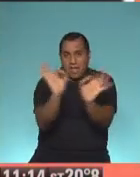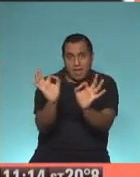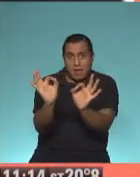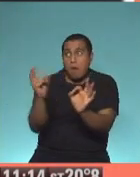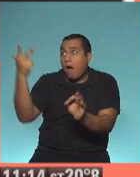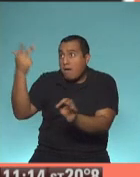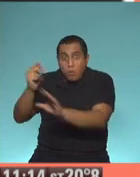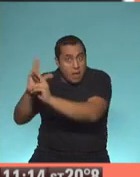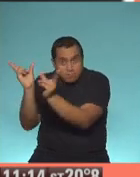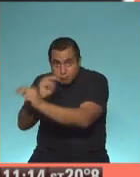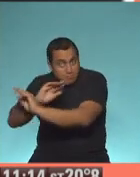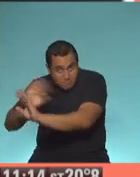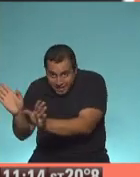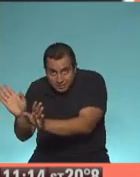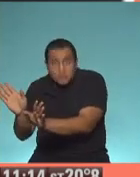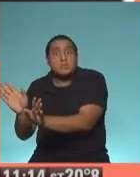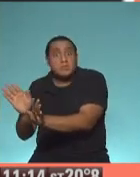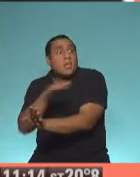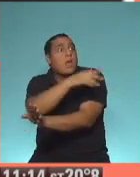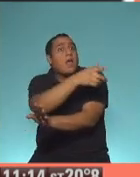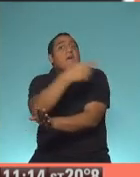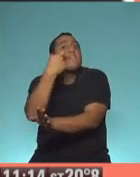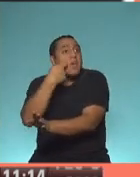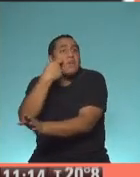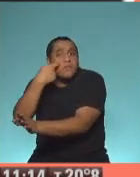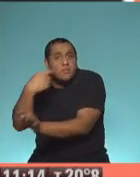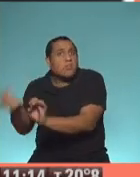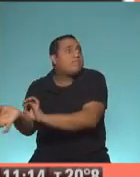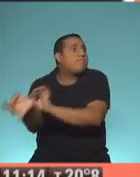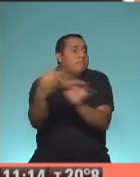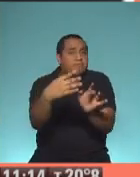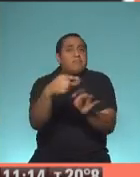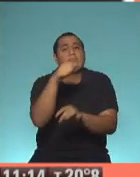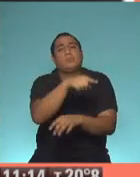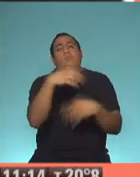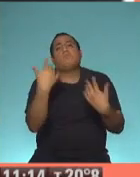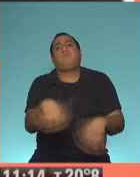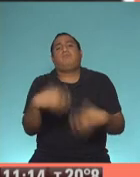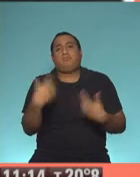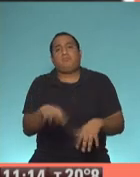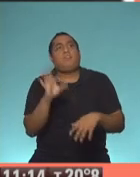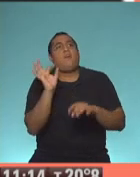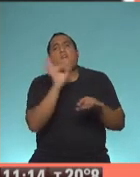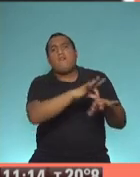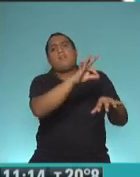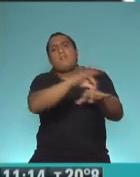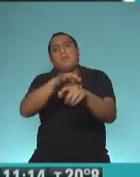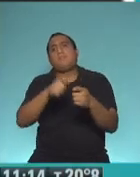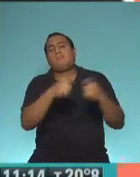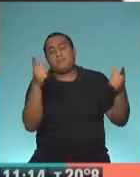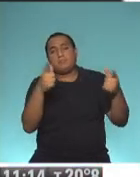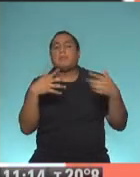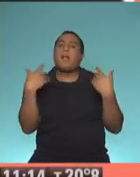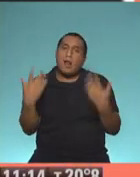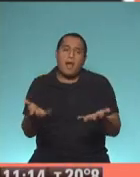respecto a la importancia de la vacunación, cuando dejó de tenerla, se empezó a tener una población en emergencia y expuesta además. Exactamente, ese es